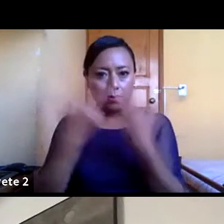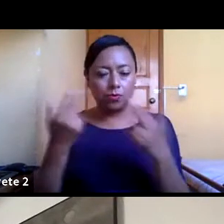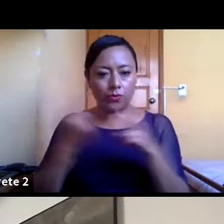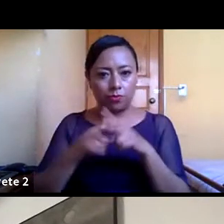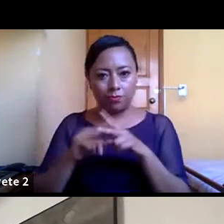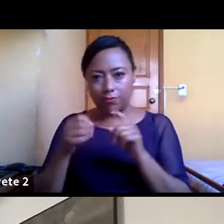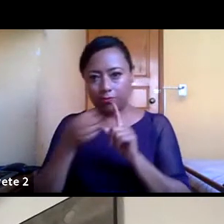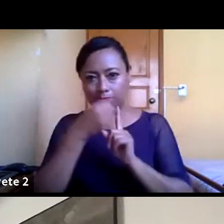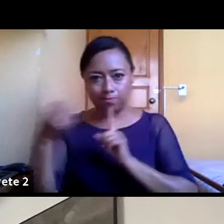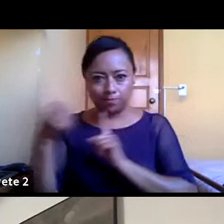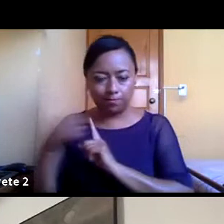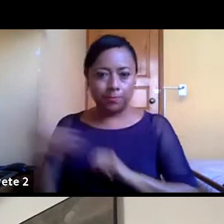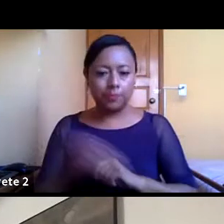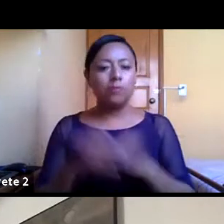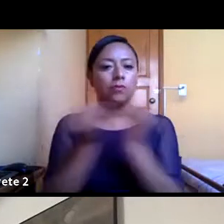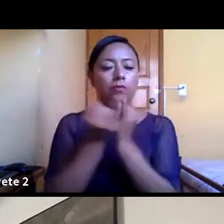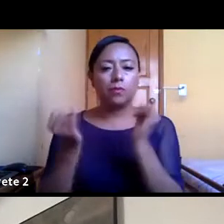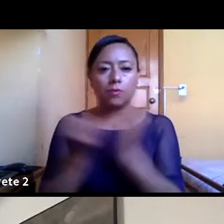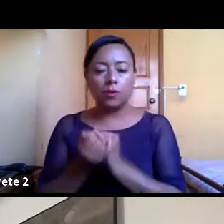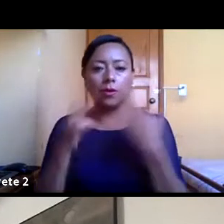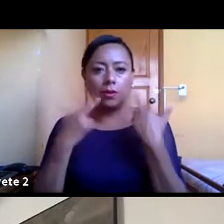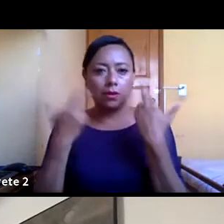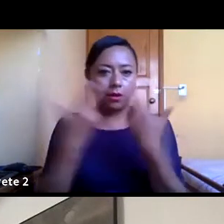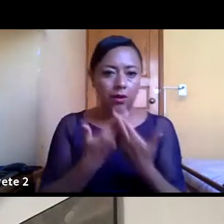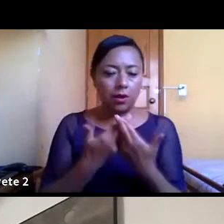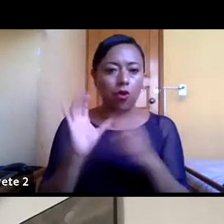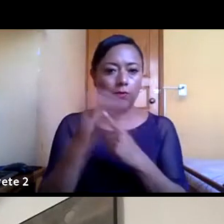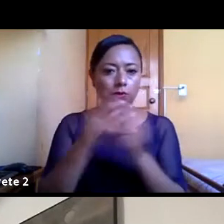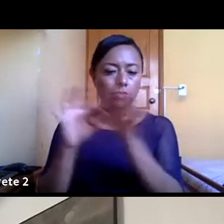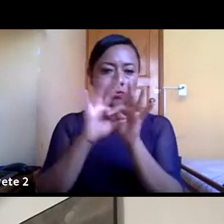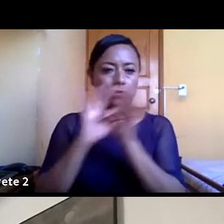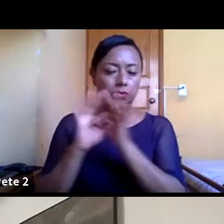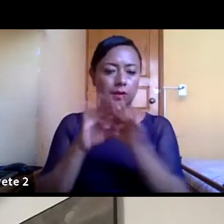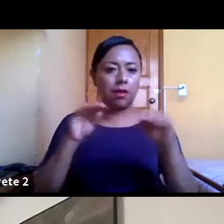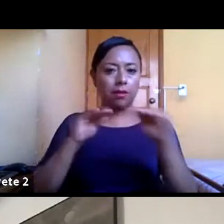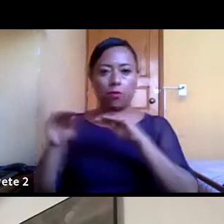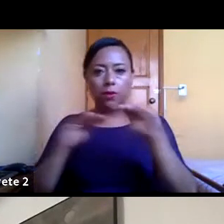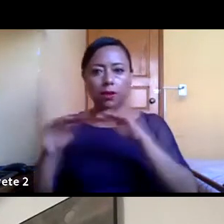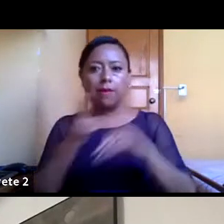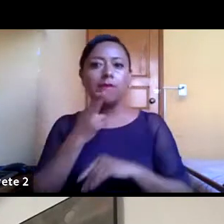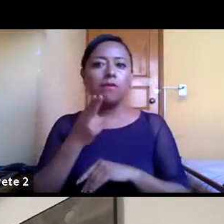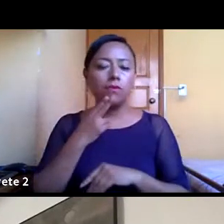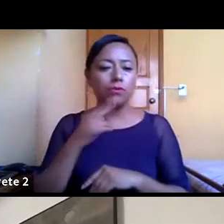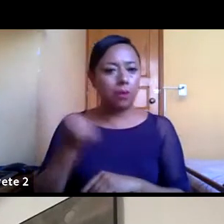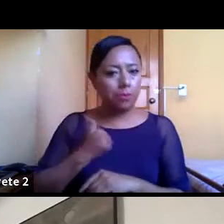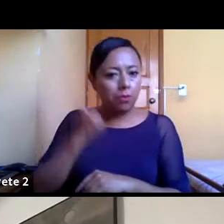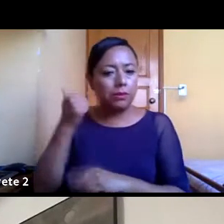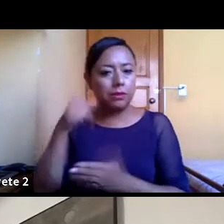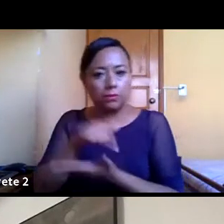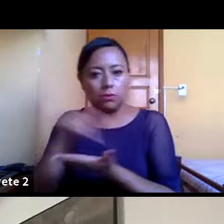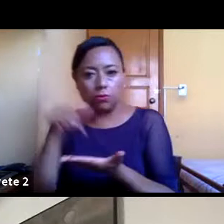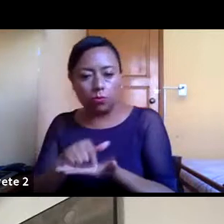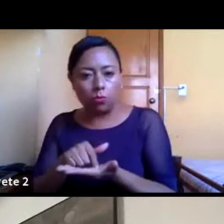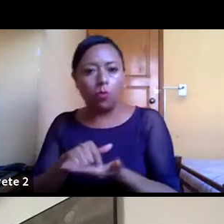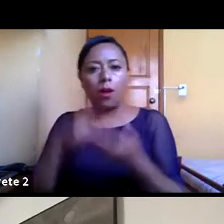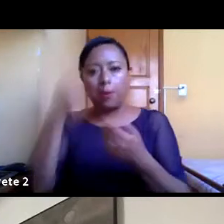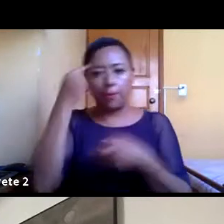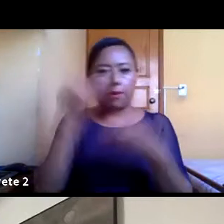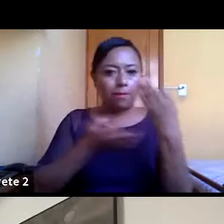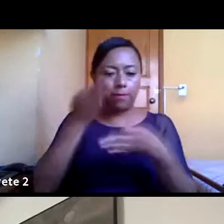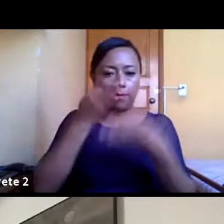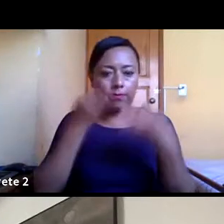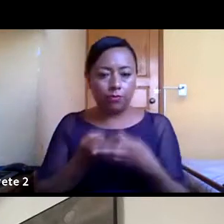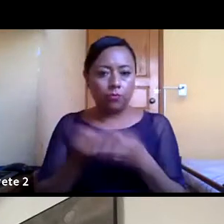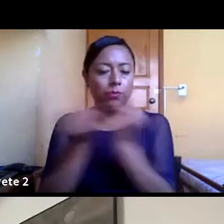sesión de Comisiones Unidas de Movilidad y Uso y Aprovechamiento del Espacio Público. 8, consideración de la versión estenográfica de la